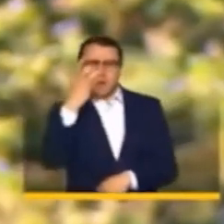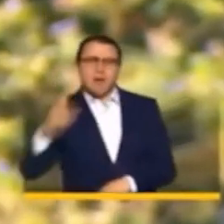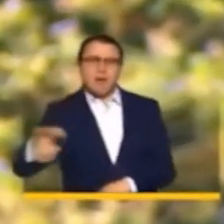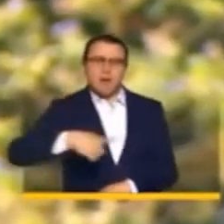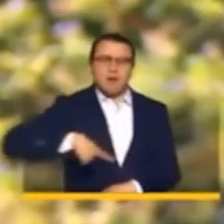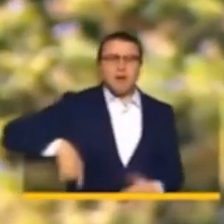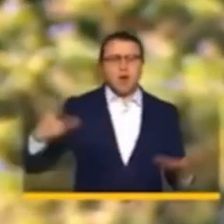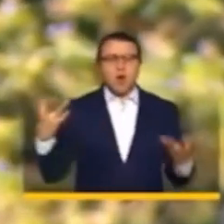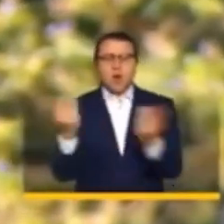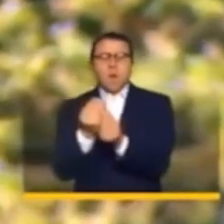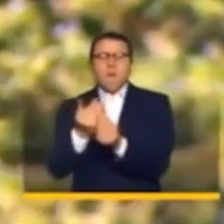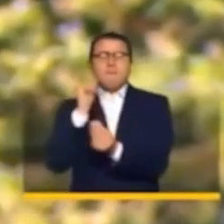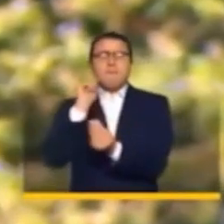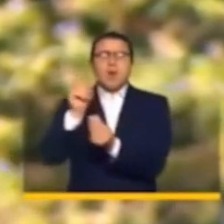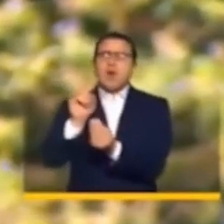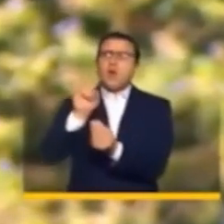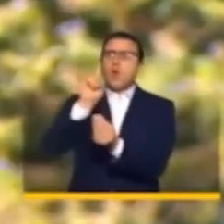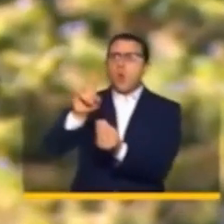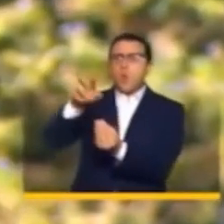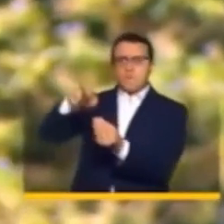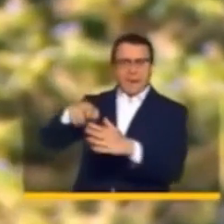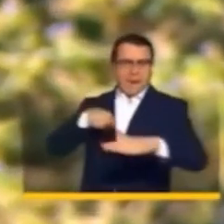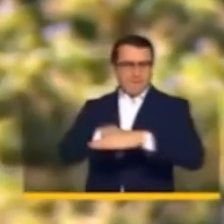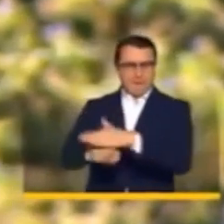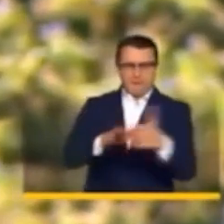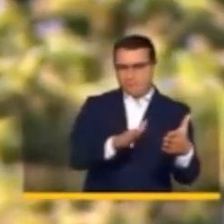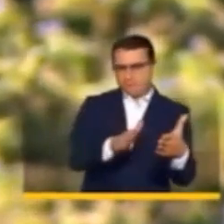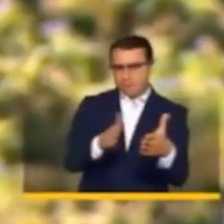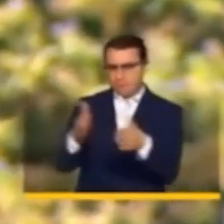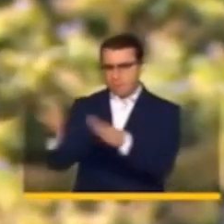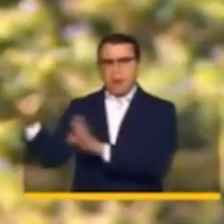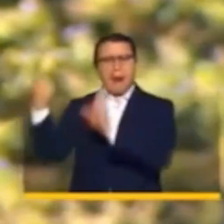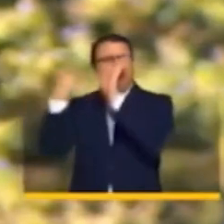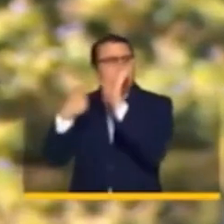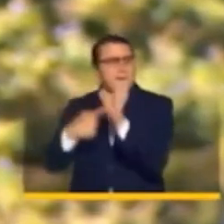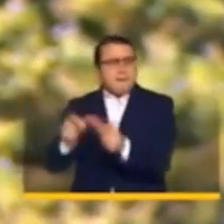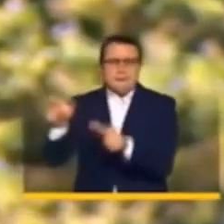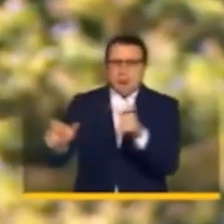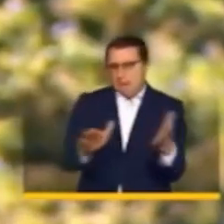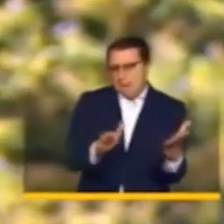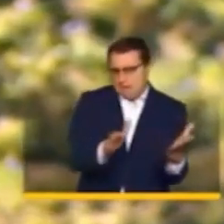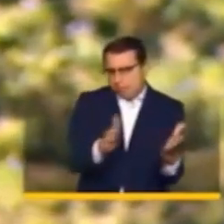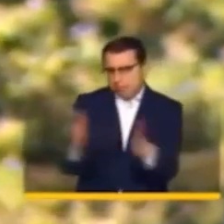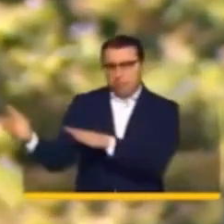De la Unión Patriótica por miles hace unos años,